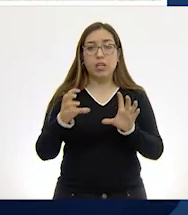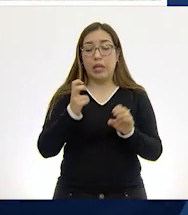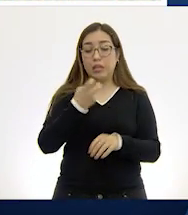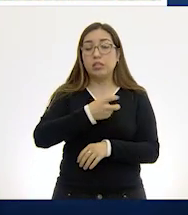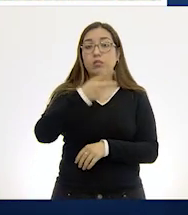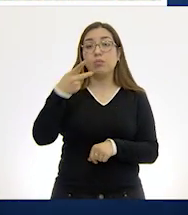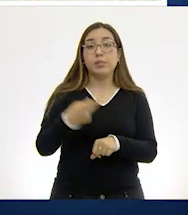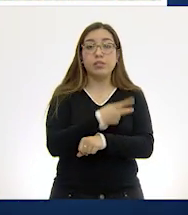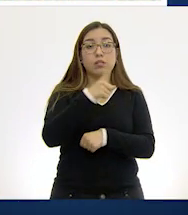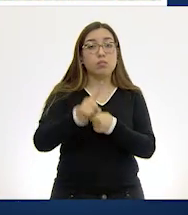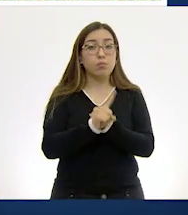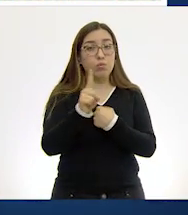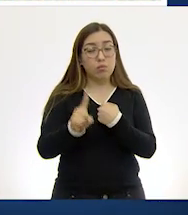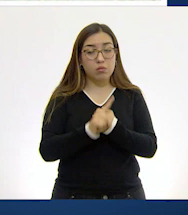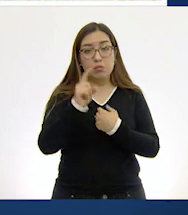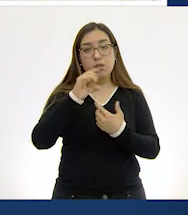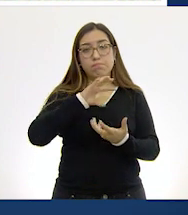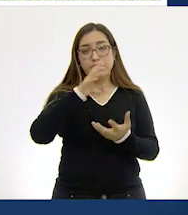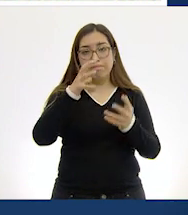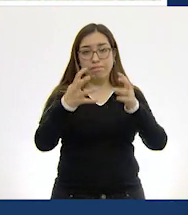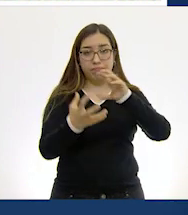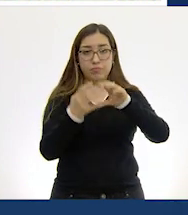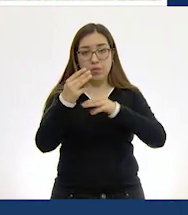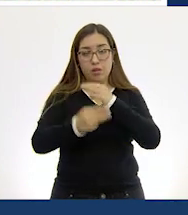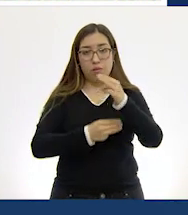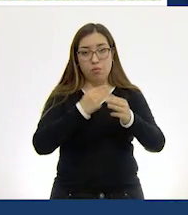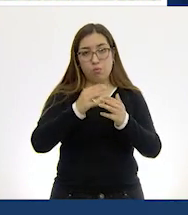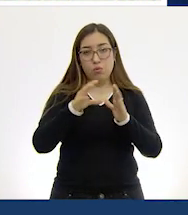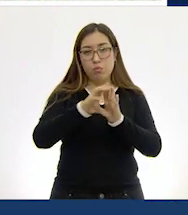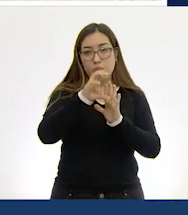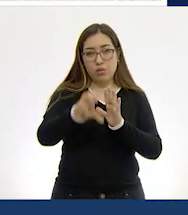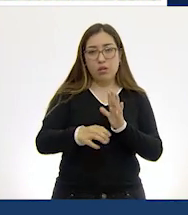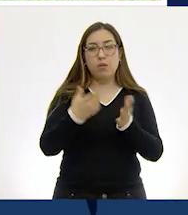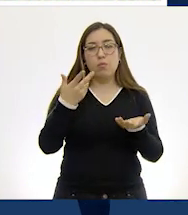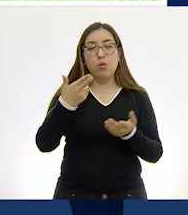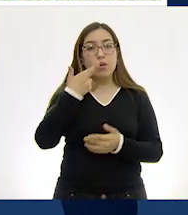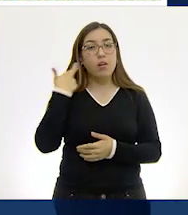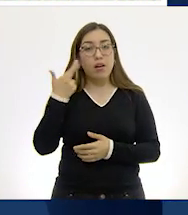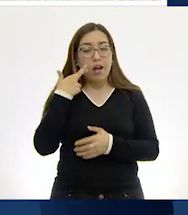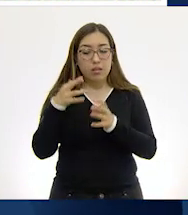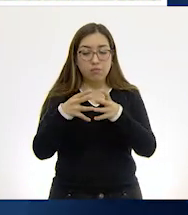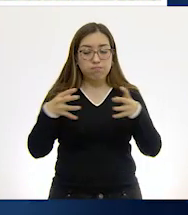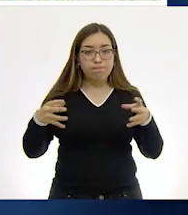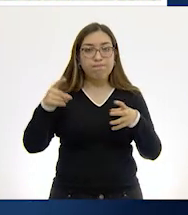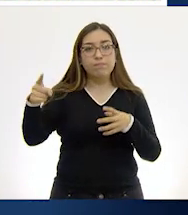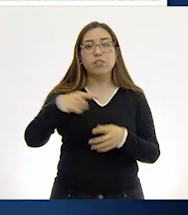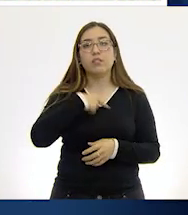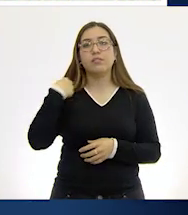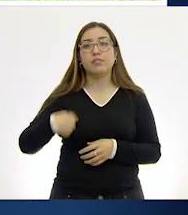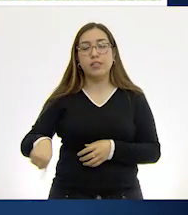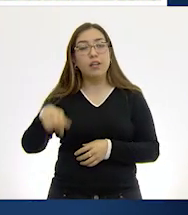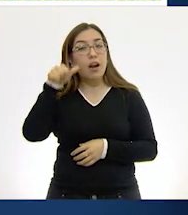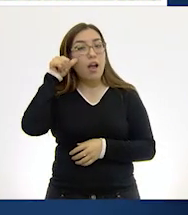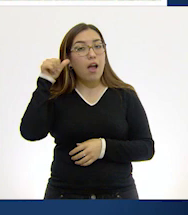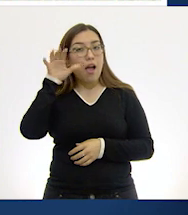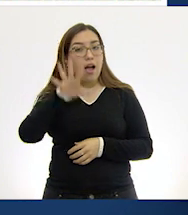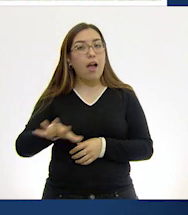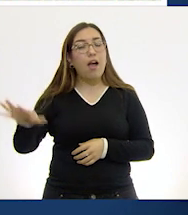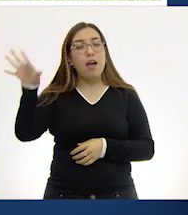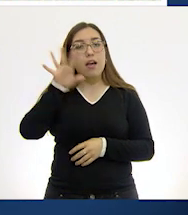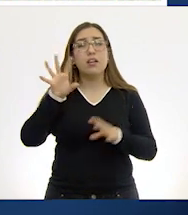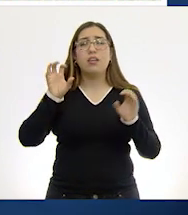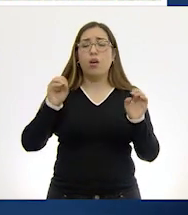y sociales. Algunas muy conocidas, como las ratas y ratones de Asia, el lirio acuático de Sudamérica